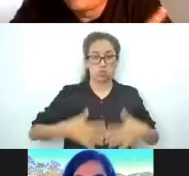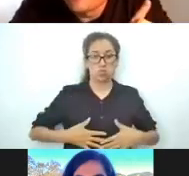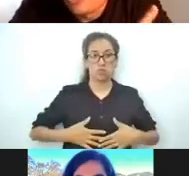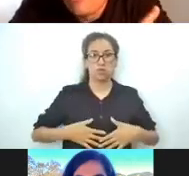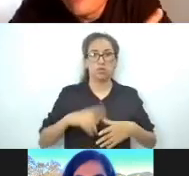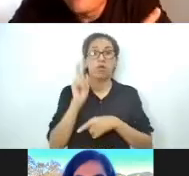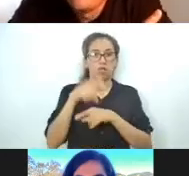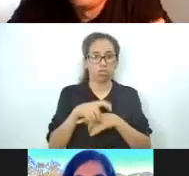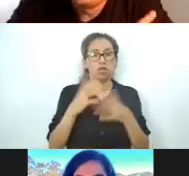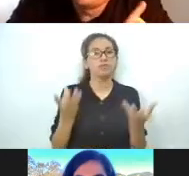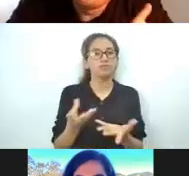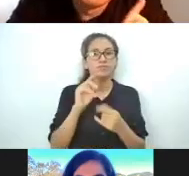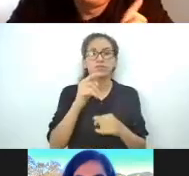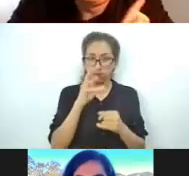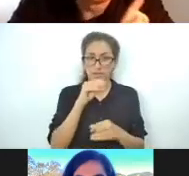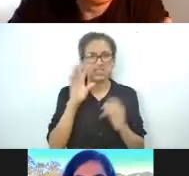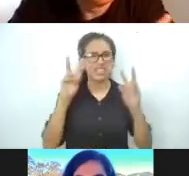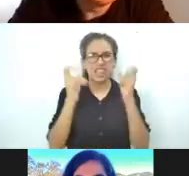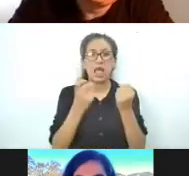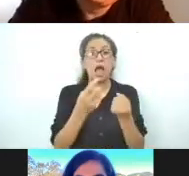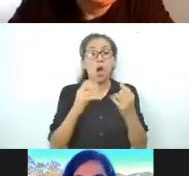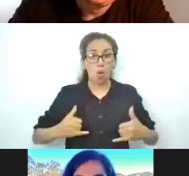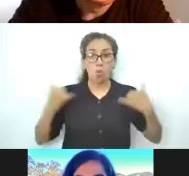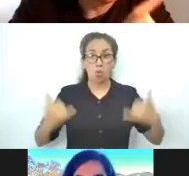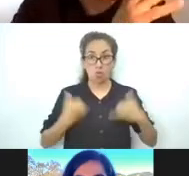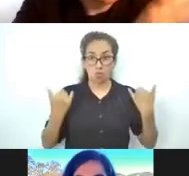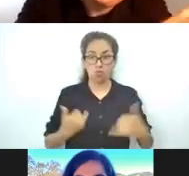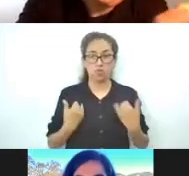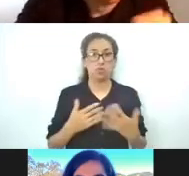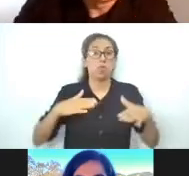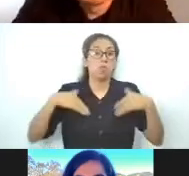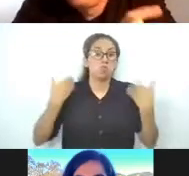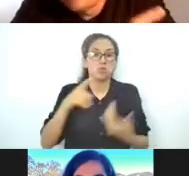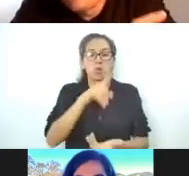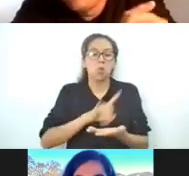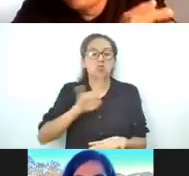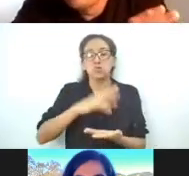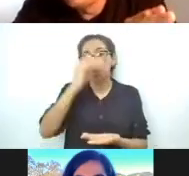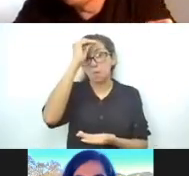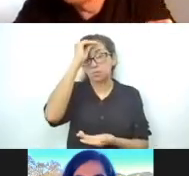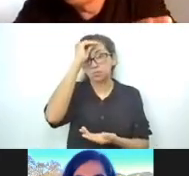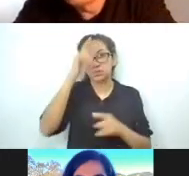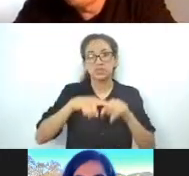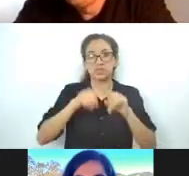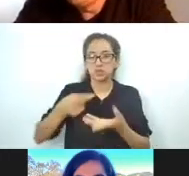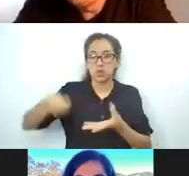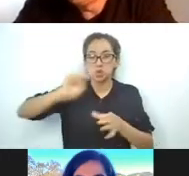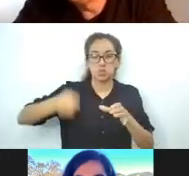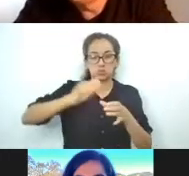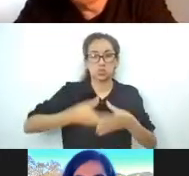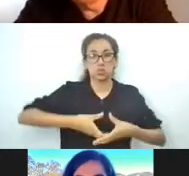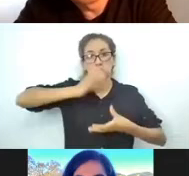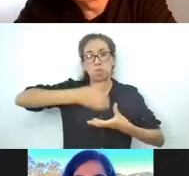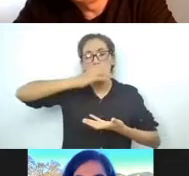hablando de pacientes jóvenes que podrían estar utilizando sin saber algún grado de suplementación hormonal y